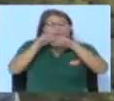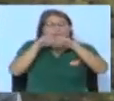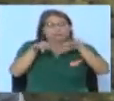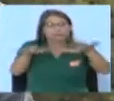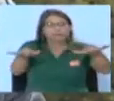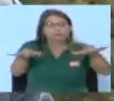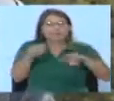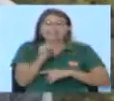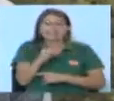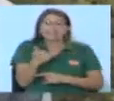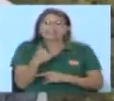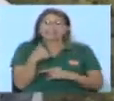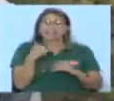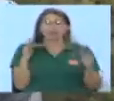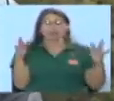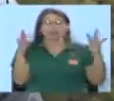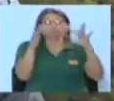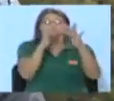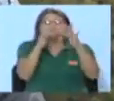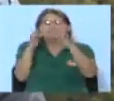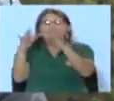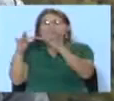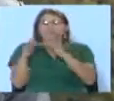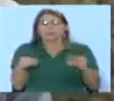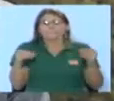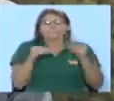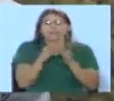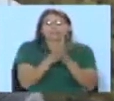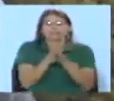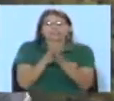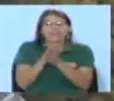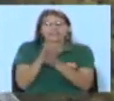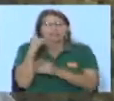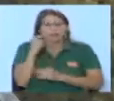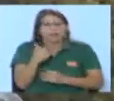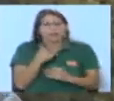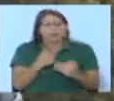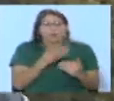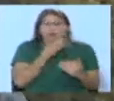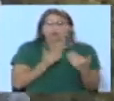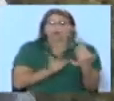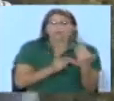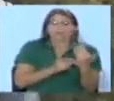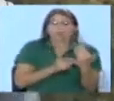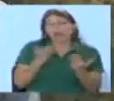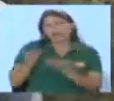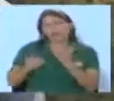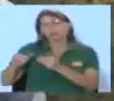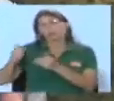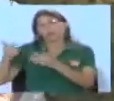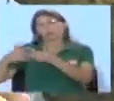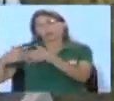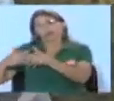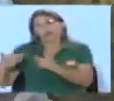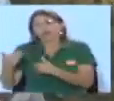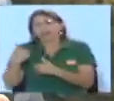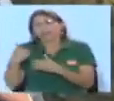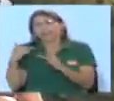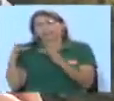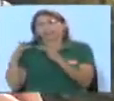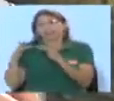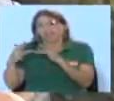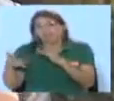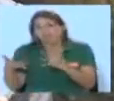tengo una red más eficiente porque tengo mejor tecnología, a diferencia de otro operador que tiene una red más ineficiente, yo le puedo ofrecer a usted mayor ancho de